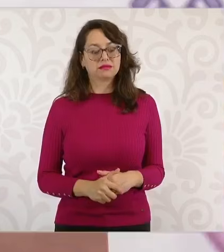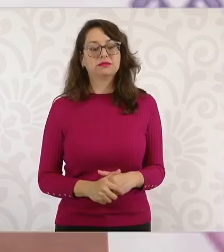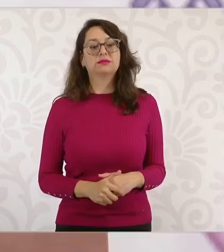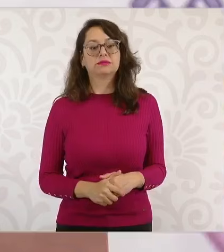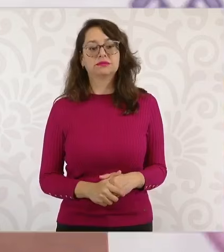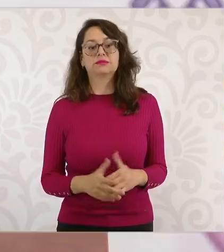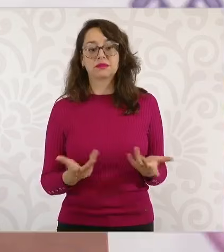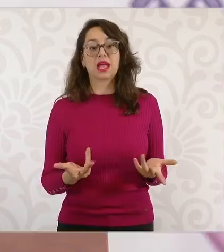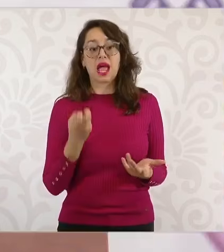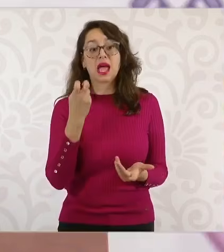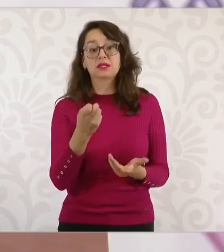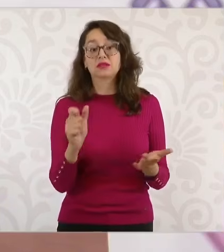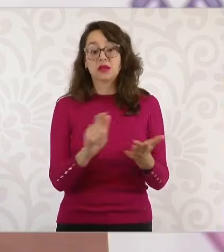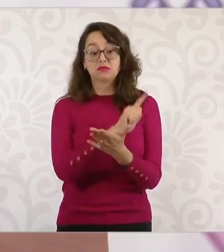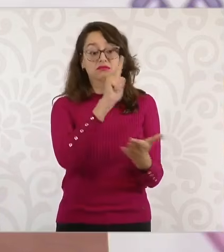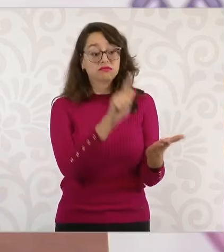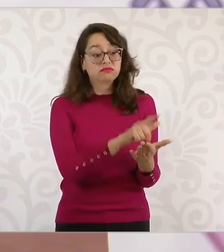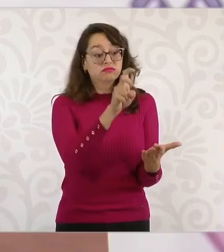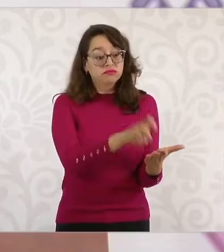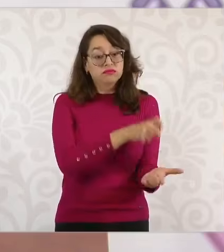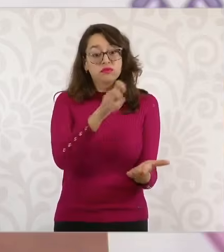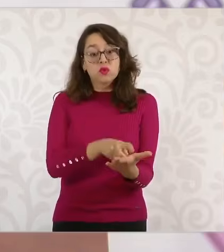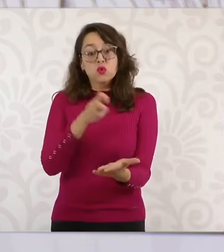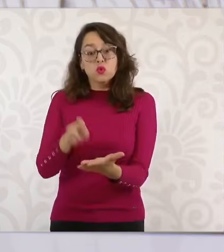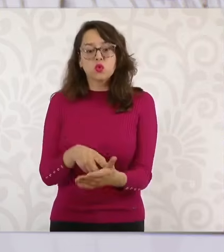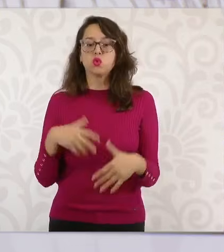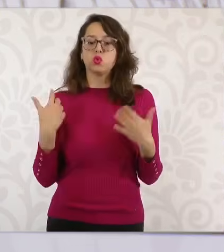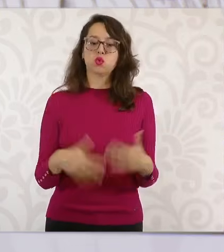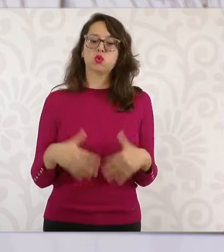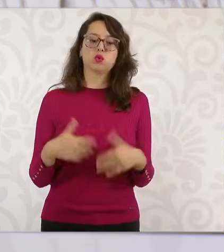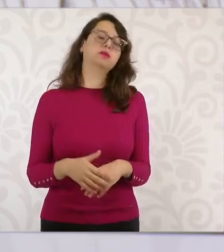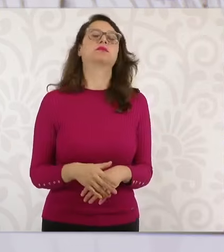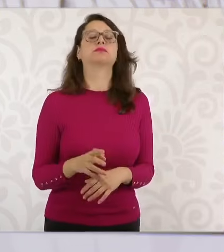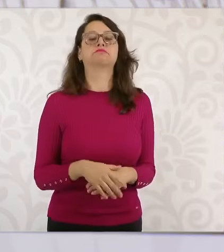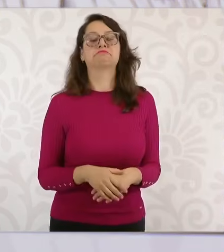Entonces, esas reformas han sido una reversión